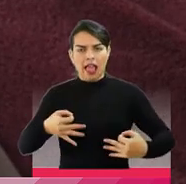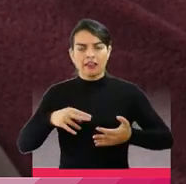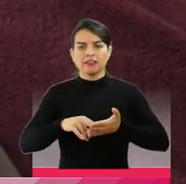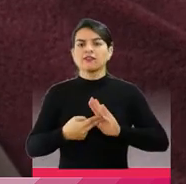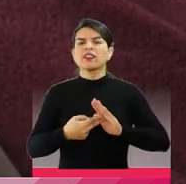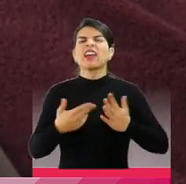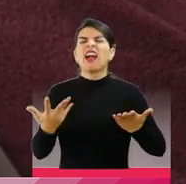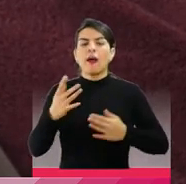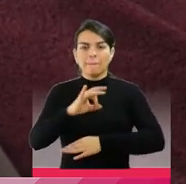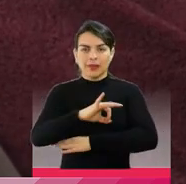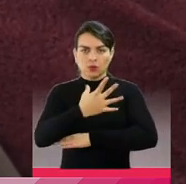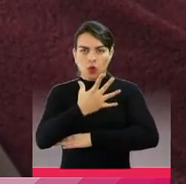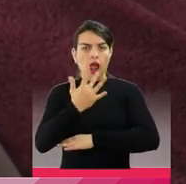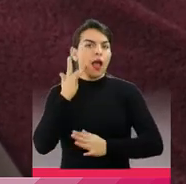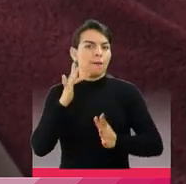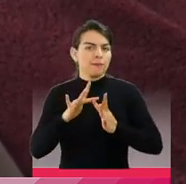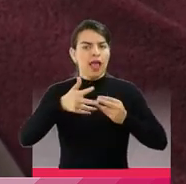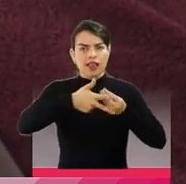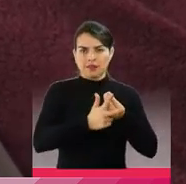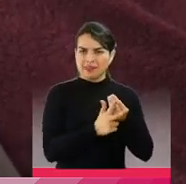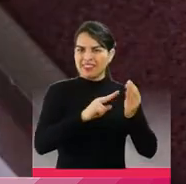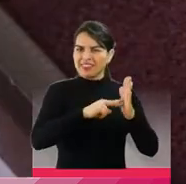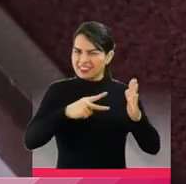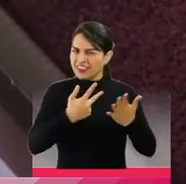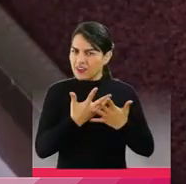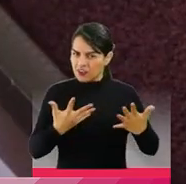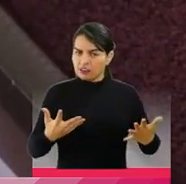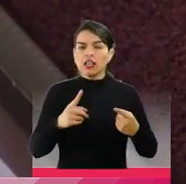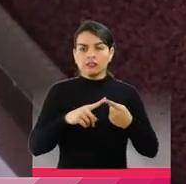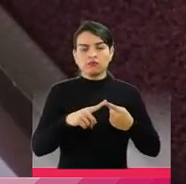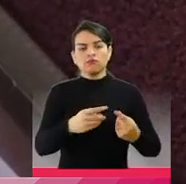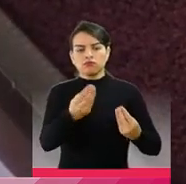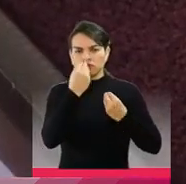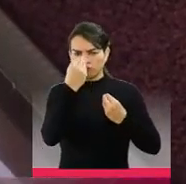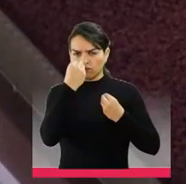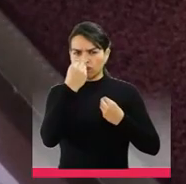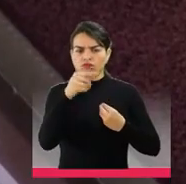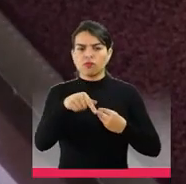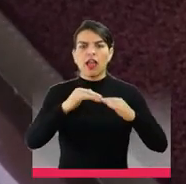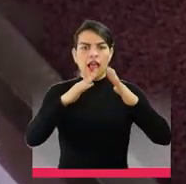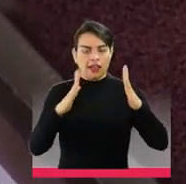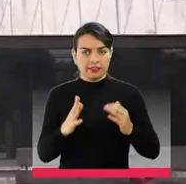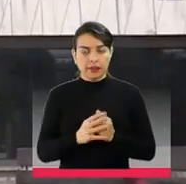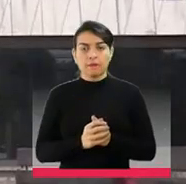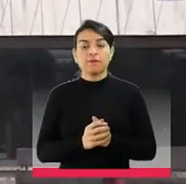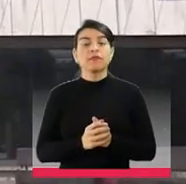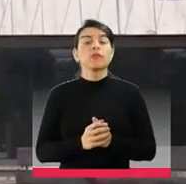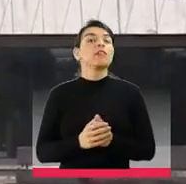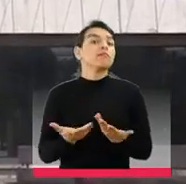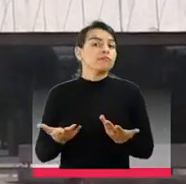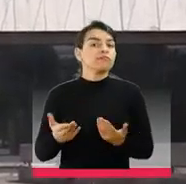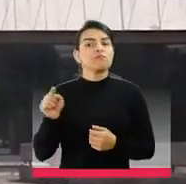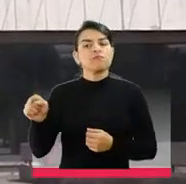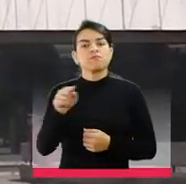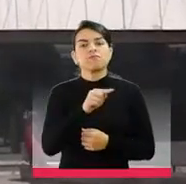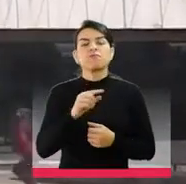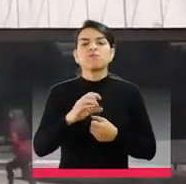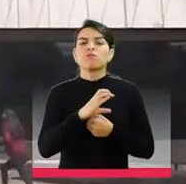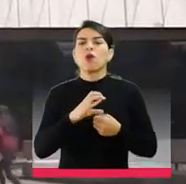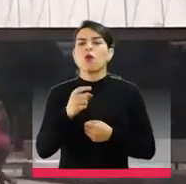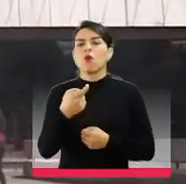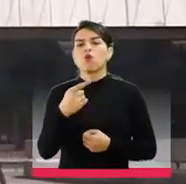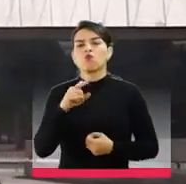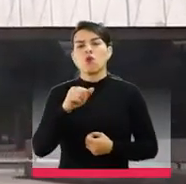las herramientas digitales y realizar reuniones ocasionales y tomar lecciones en casa. Además, en las ciudades de Guayaquil y San Borondón,